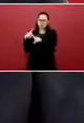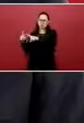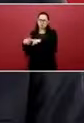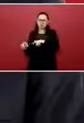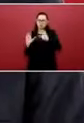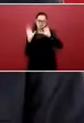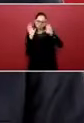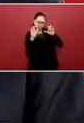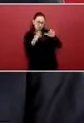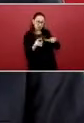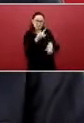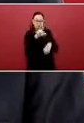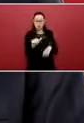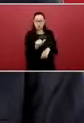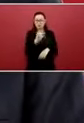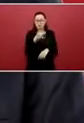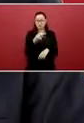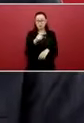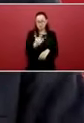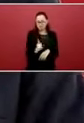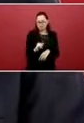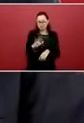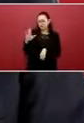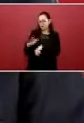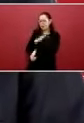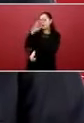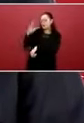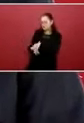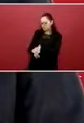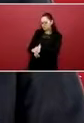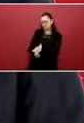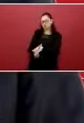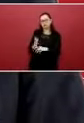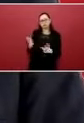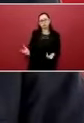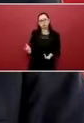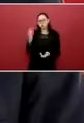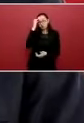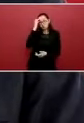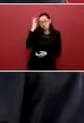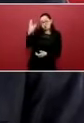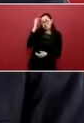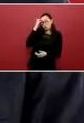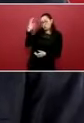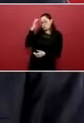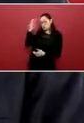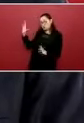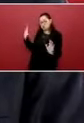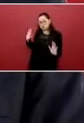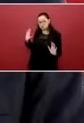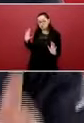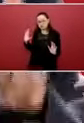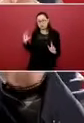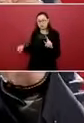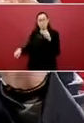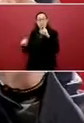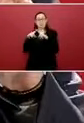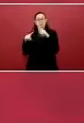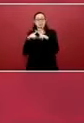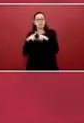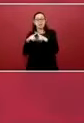les da la calificación. Sin conocerlos, ¿saben a quiénes propuse? A los que